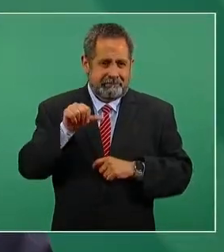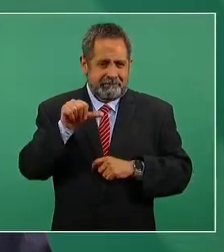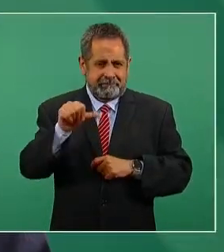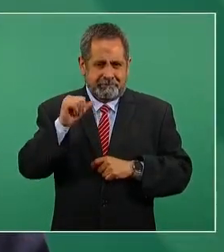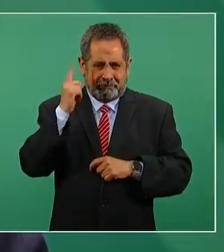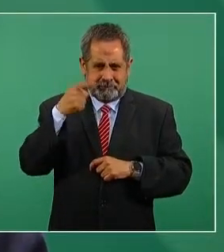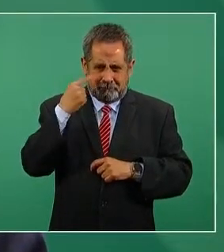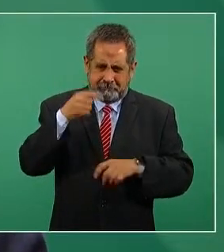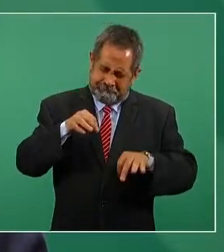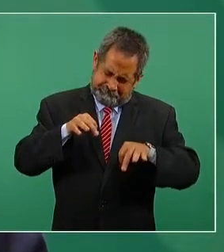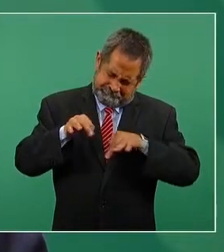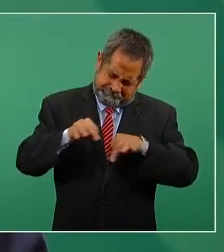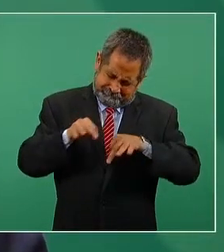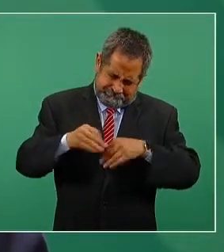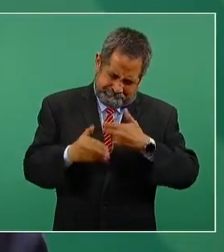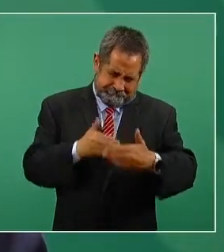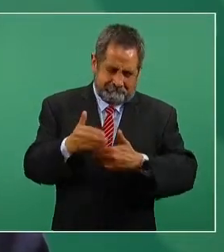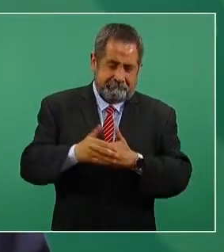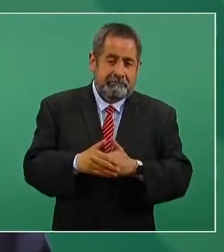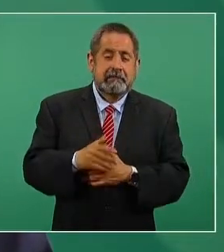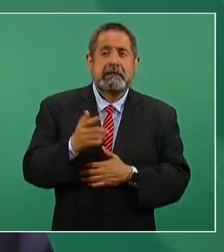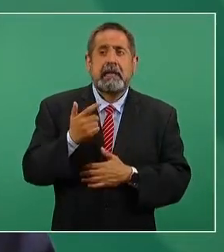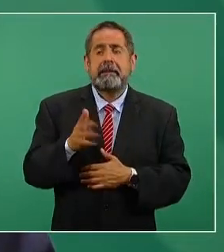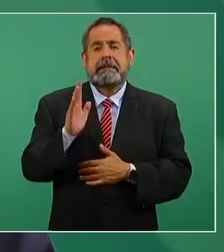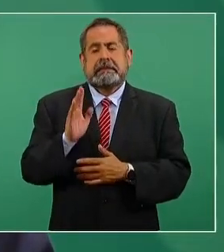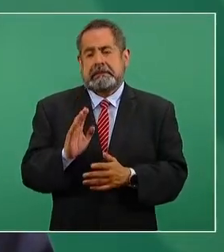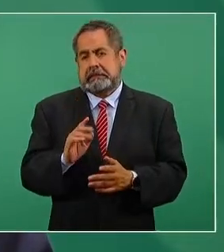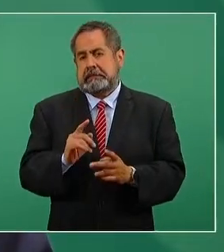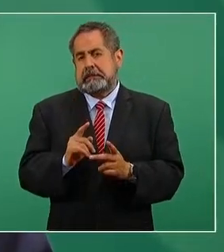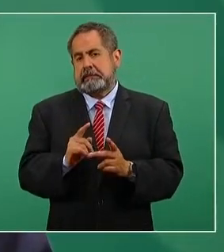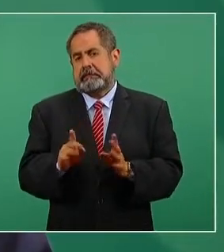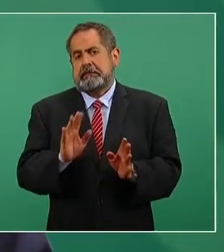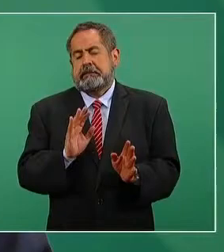16 horas es apenas